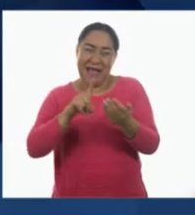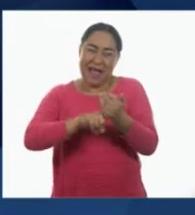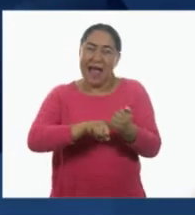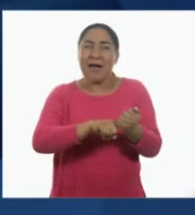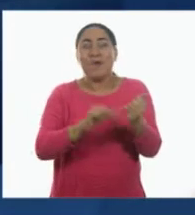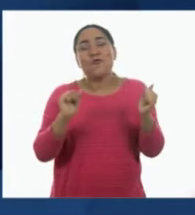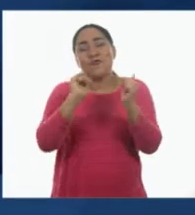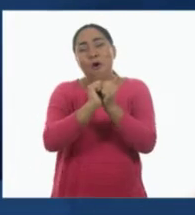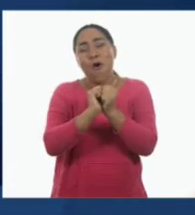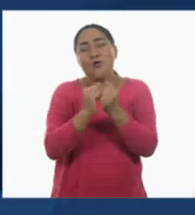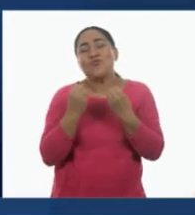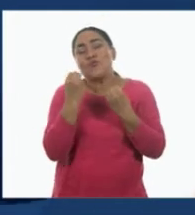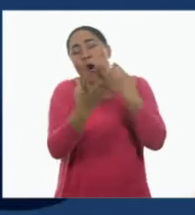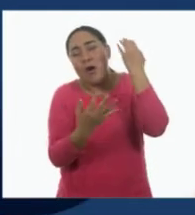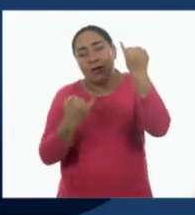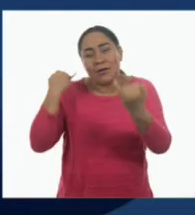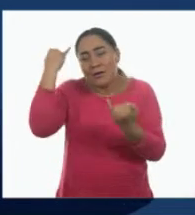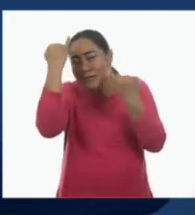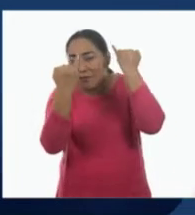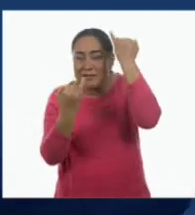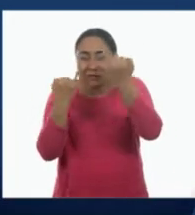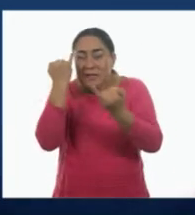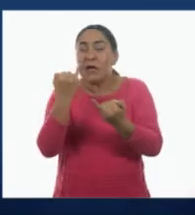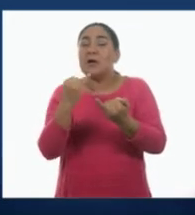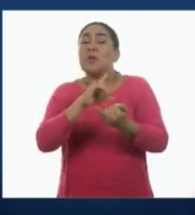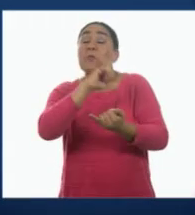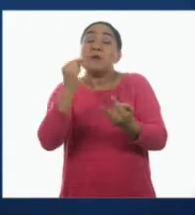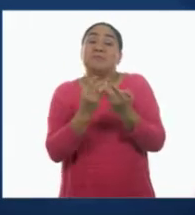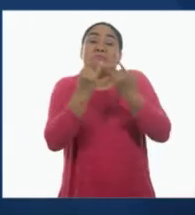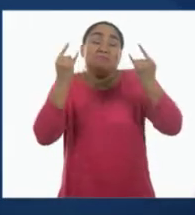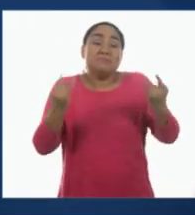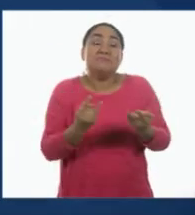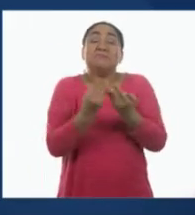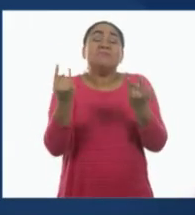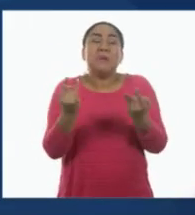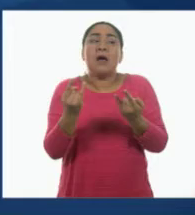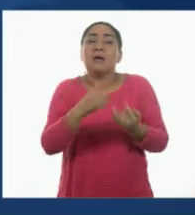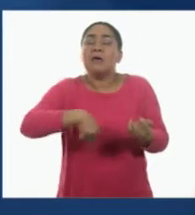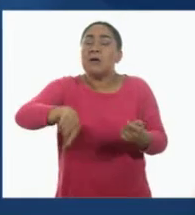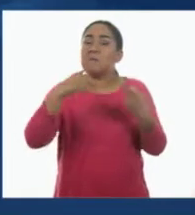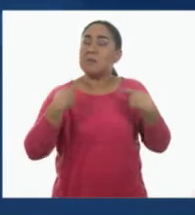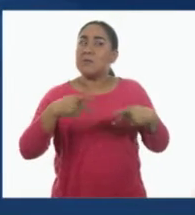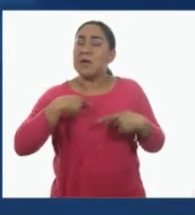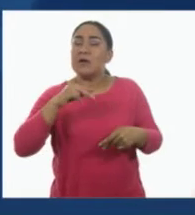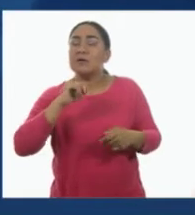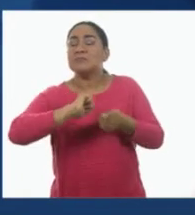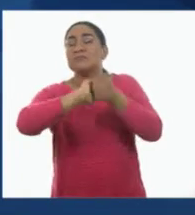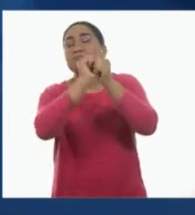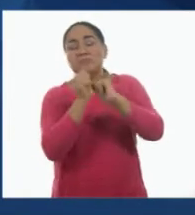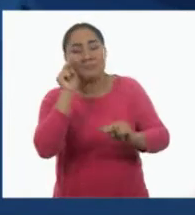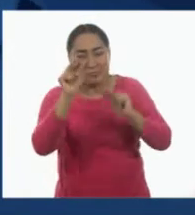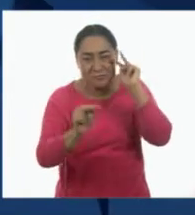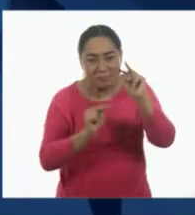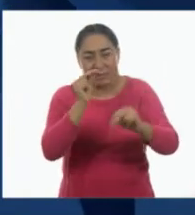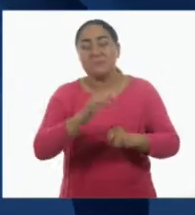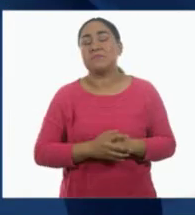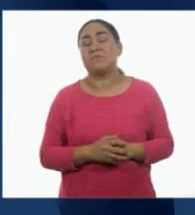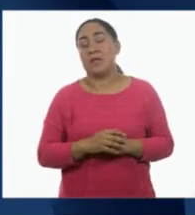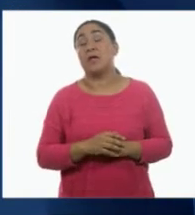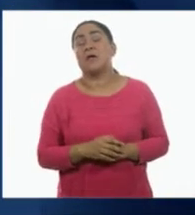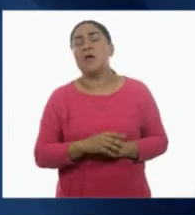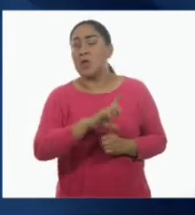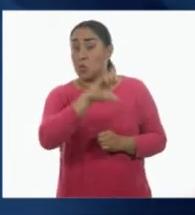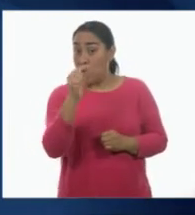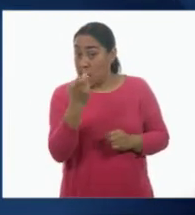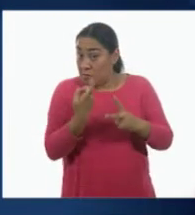de fantasía. De allí surgieron narraciones anónimas que lograron la aceptación popular. ¿Y de allí surgieron las tradiciones?